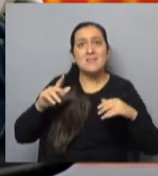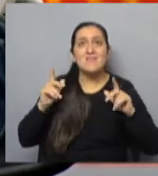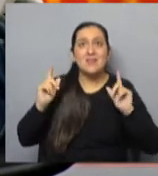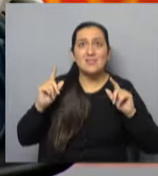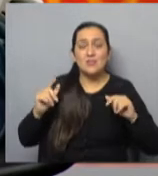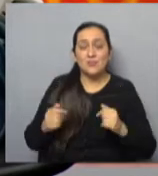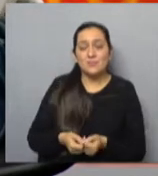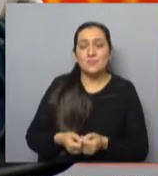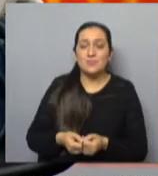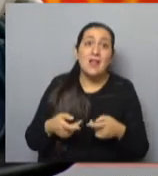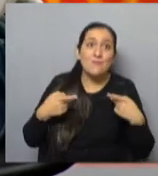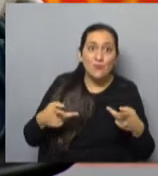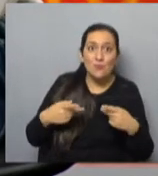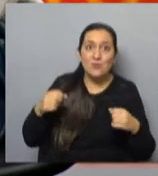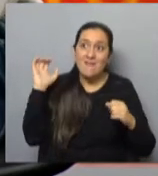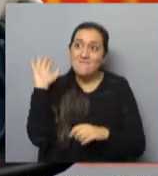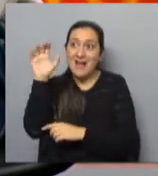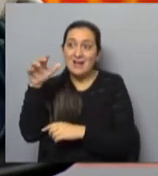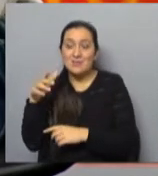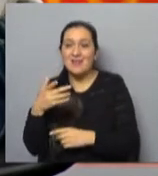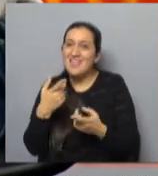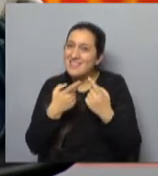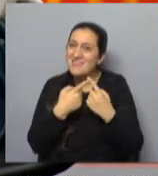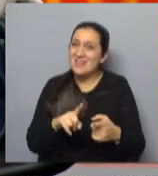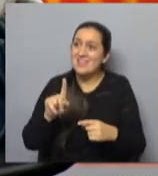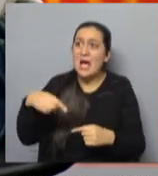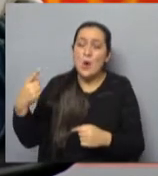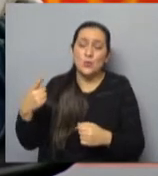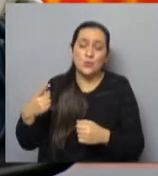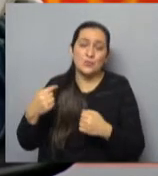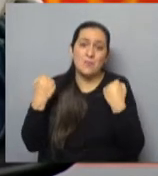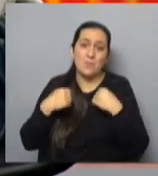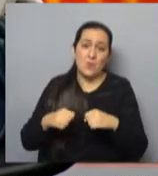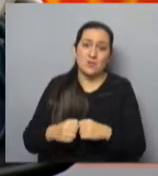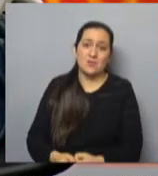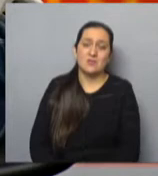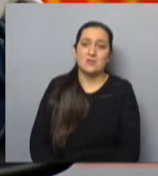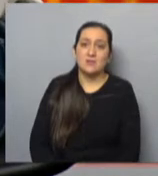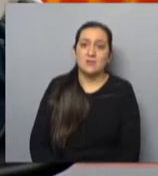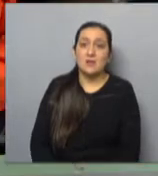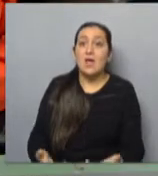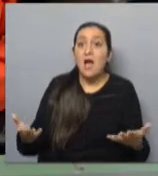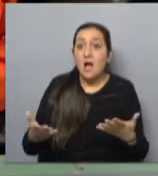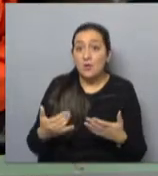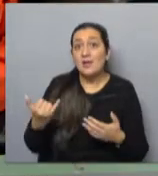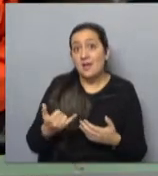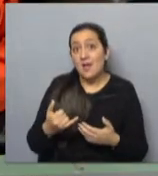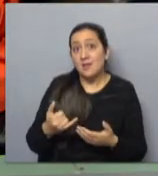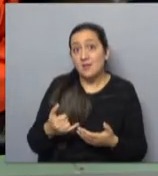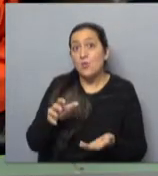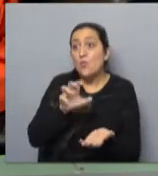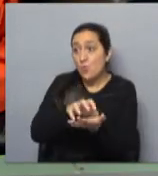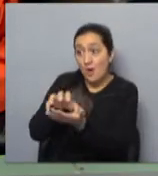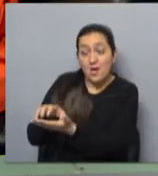tiene otras otras adrenalina tiene otra otra competencia que yo creo que otra disciplina nos ahora que hay espacio en